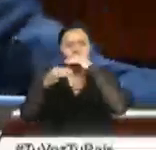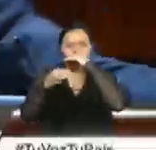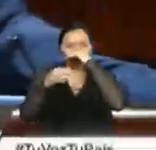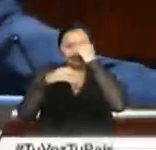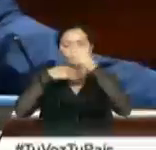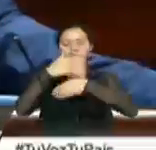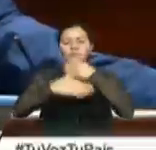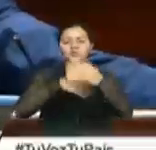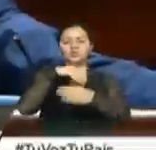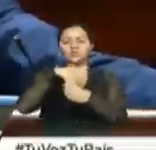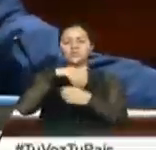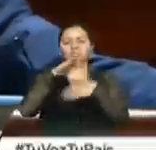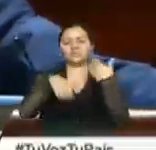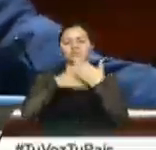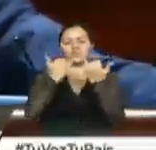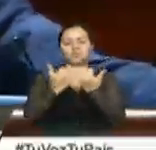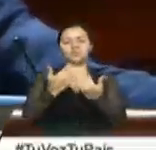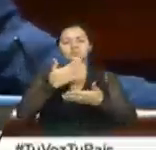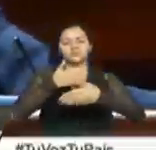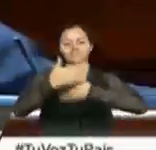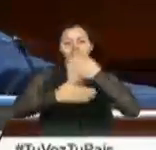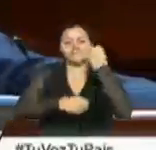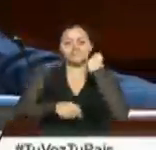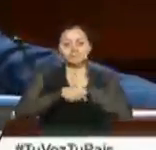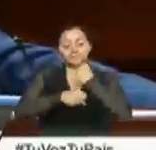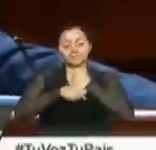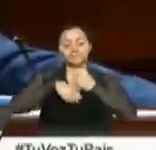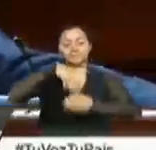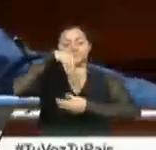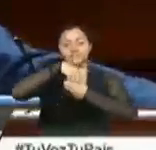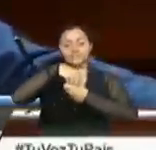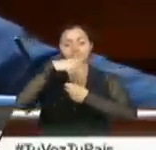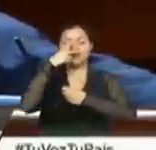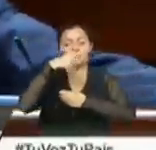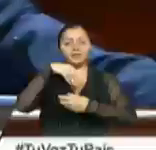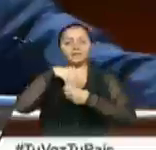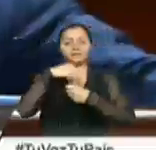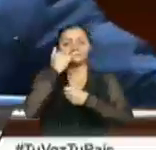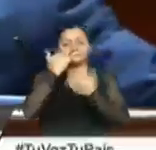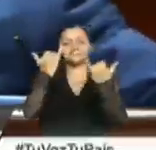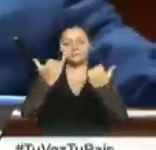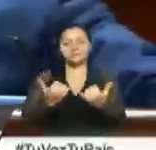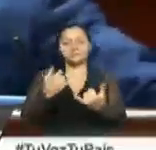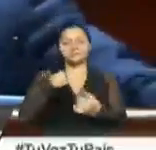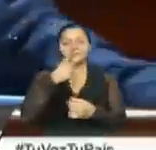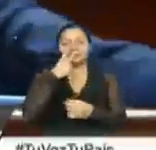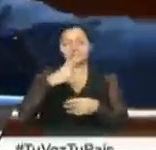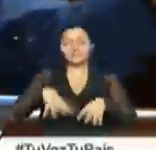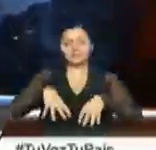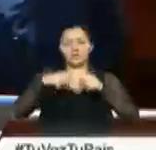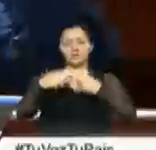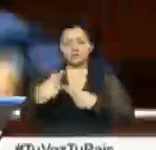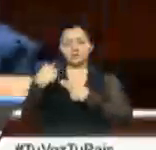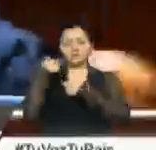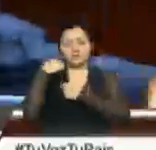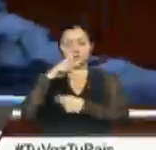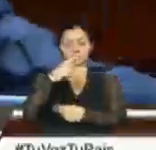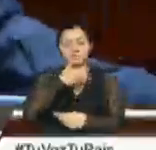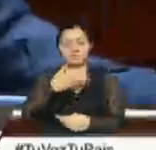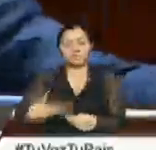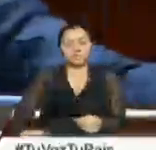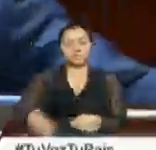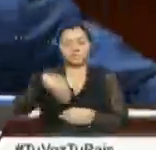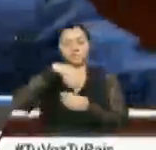unidad. Por eso desde este pleno de la Asamblea, hoy que asumo esta vicepresidencia,